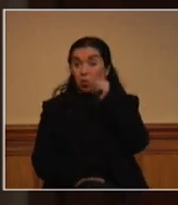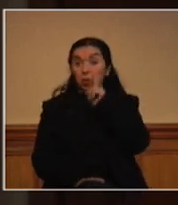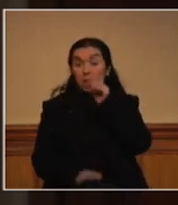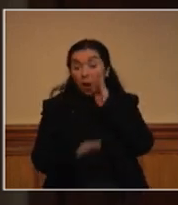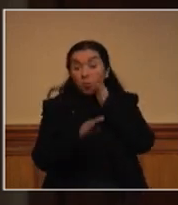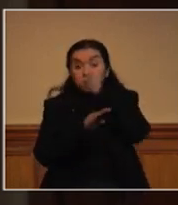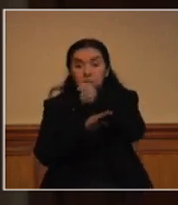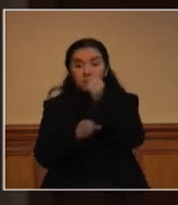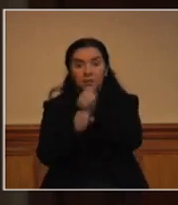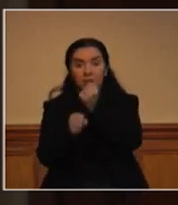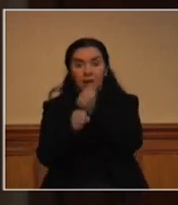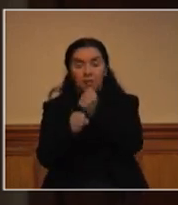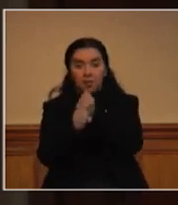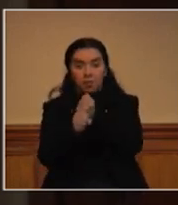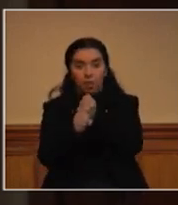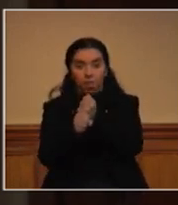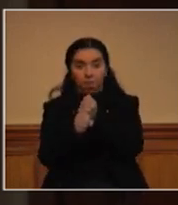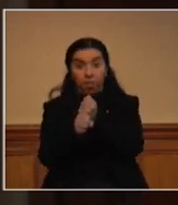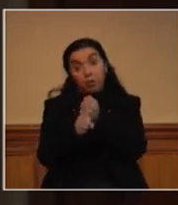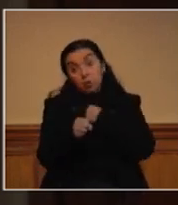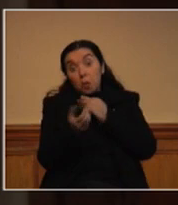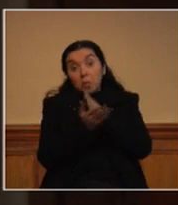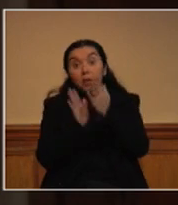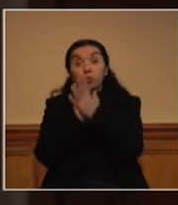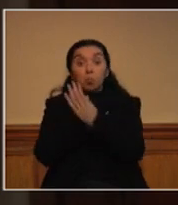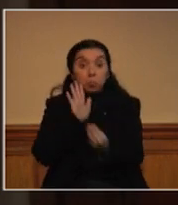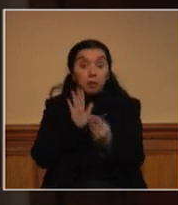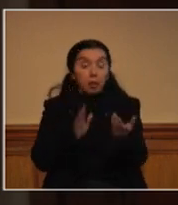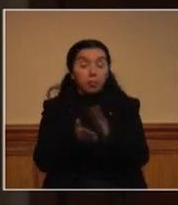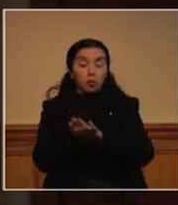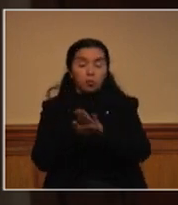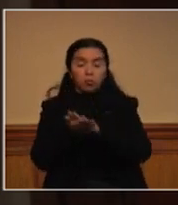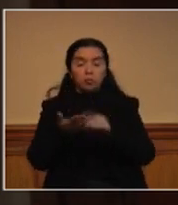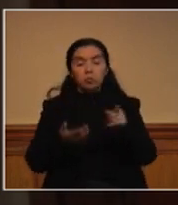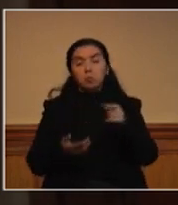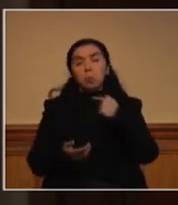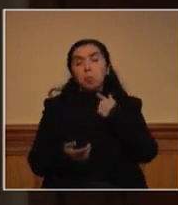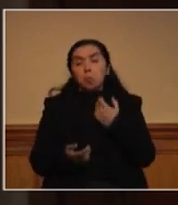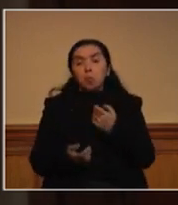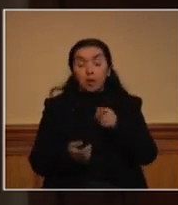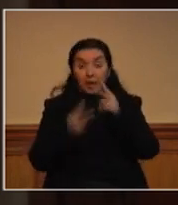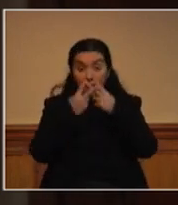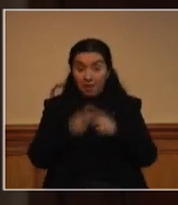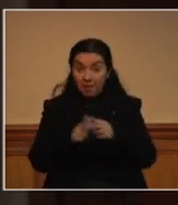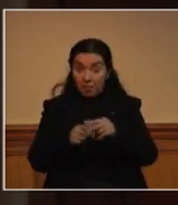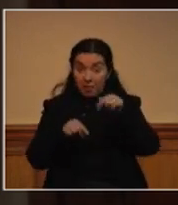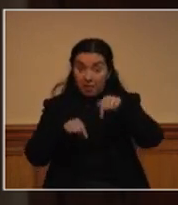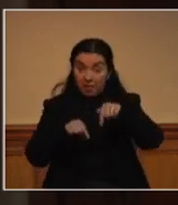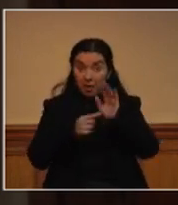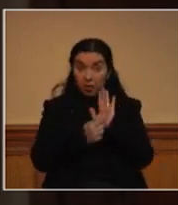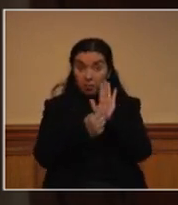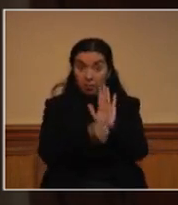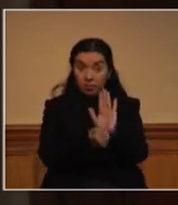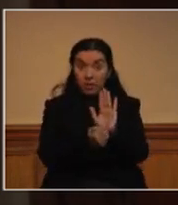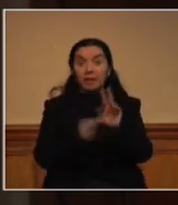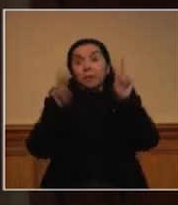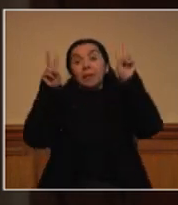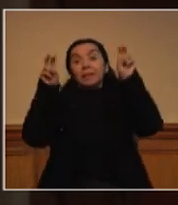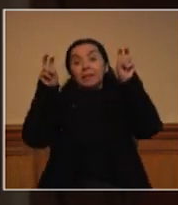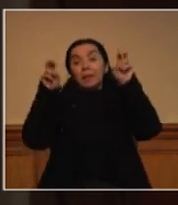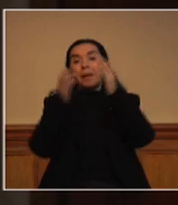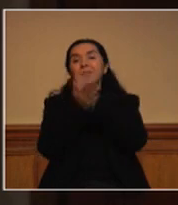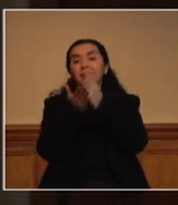trabajo. Comienzo con este ejemplo porque yo creo que la herramienta que se va a presentar hoy y también el tema de la